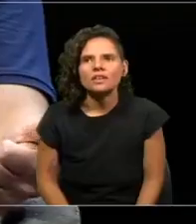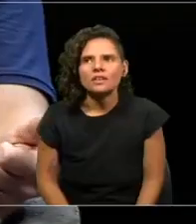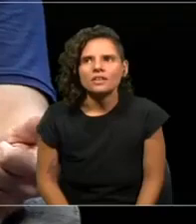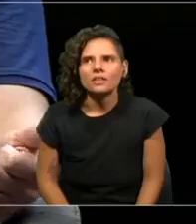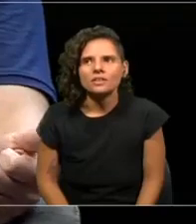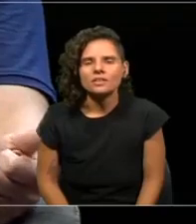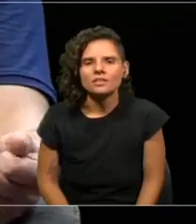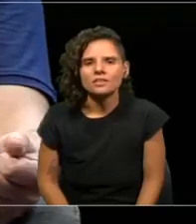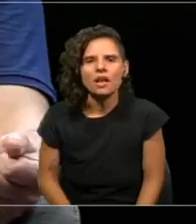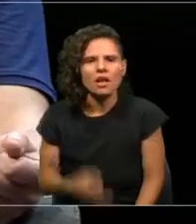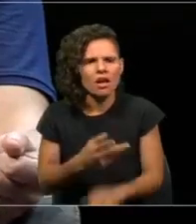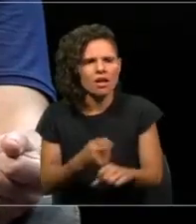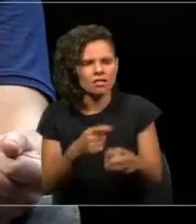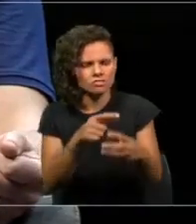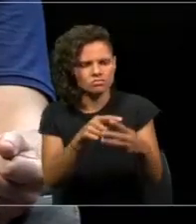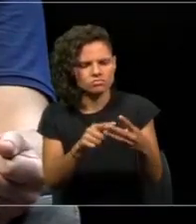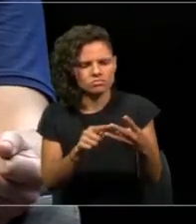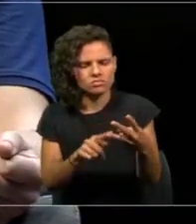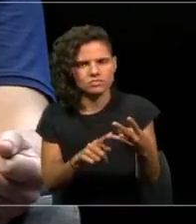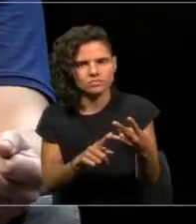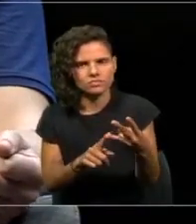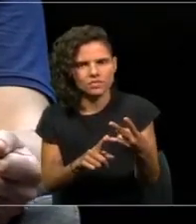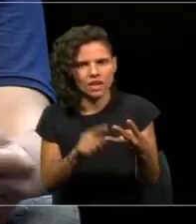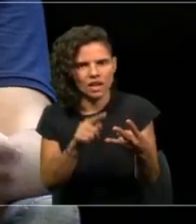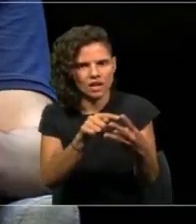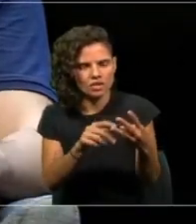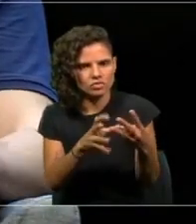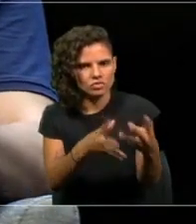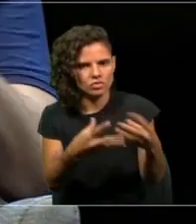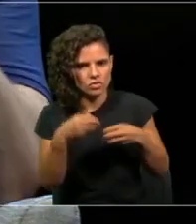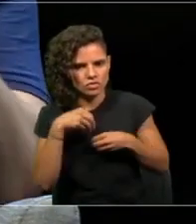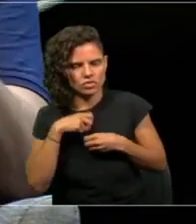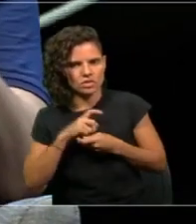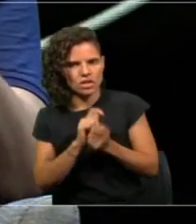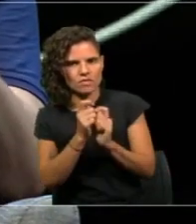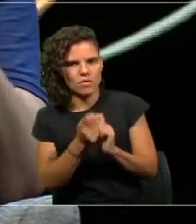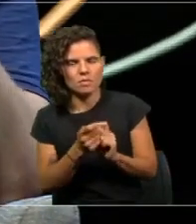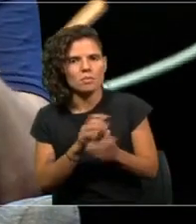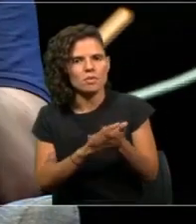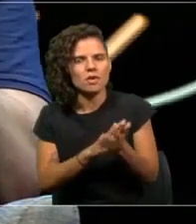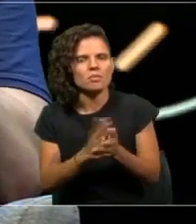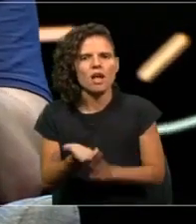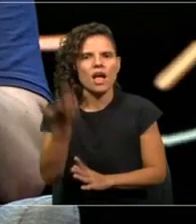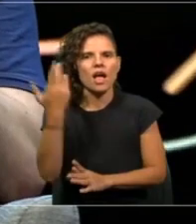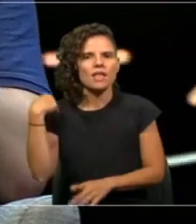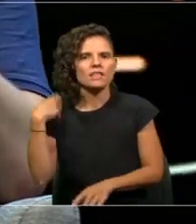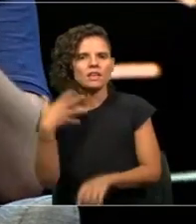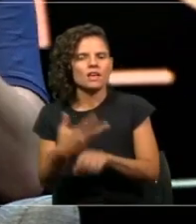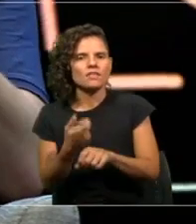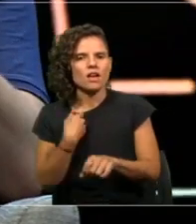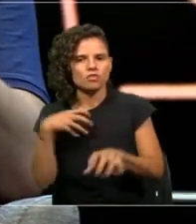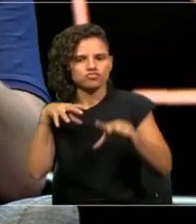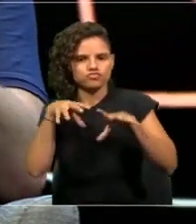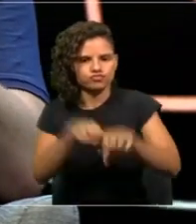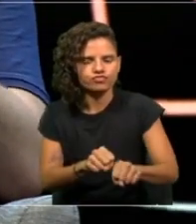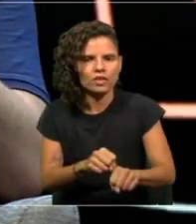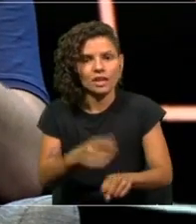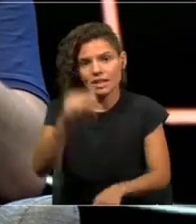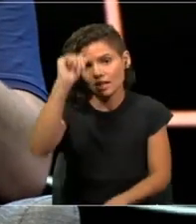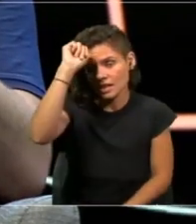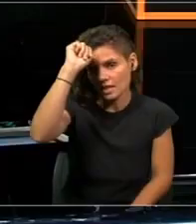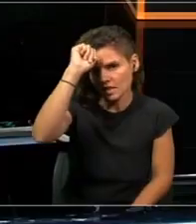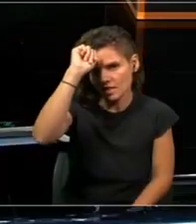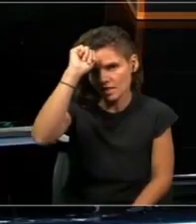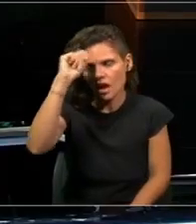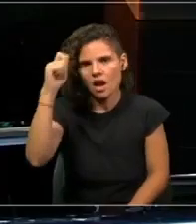Muchos casos de éxito de este tipo de transformación. Se transformó el sistema colonial en un sistema republicano en India, con el movimiento liderado